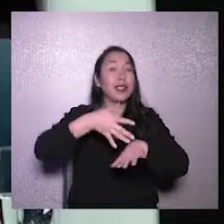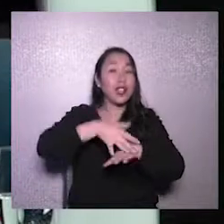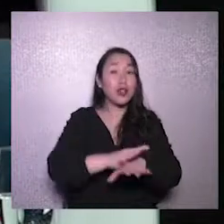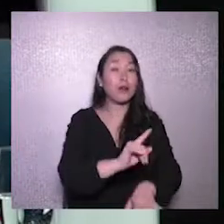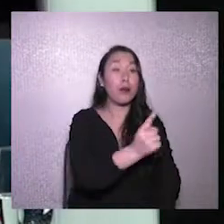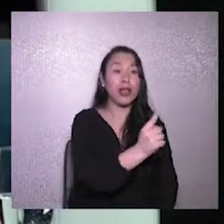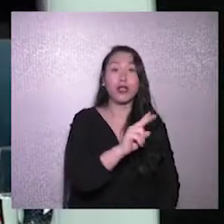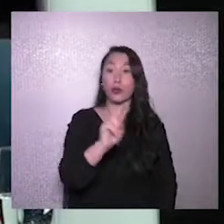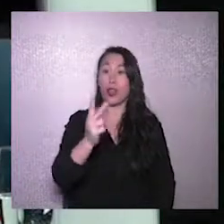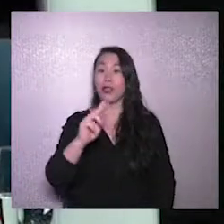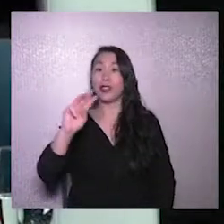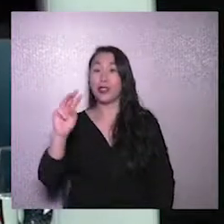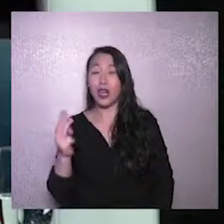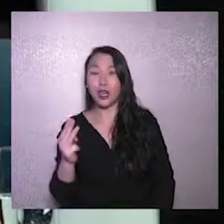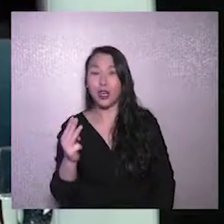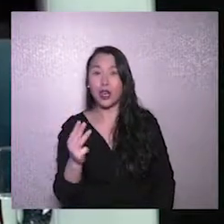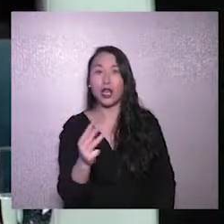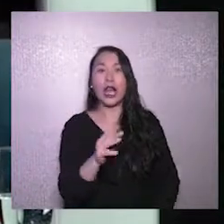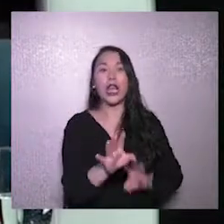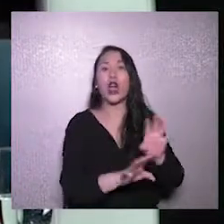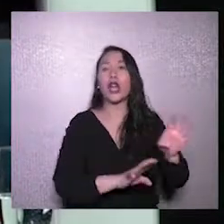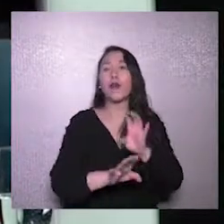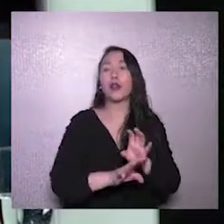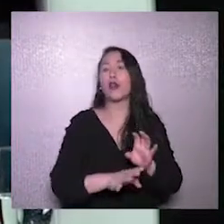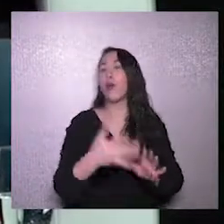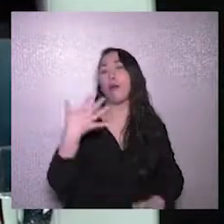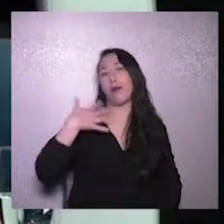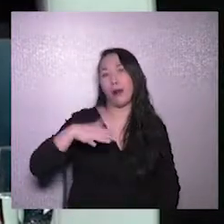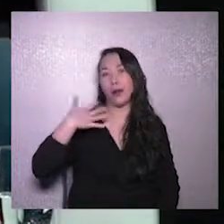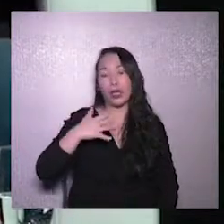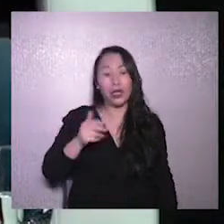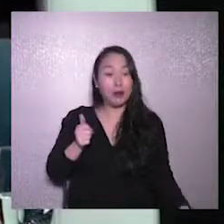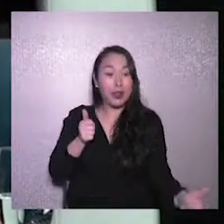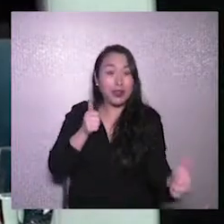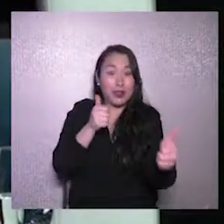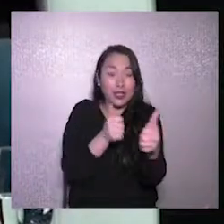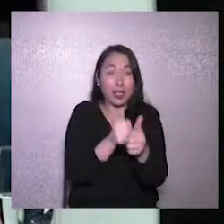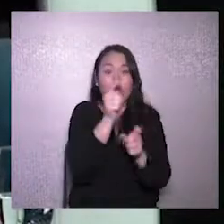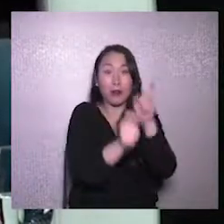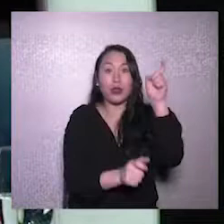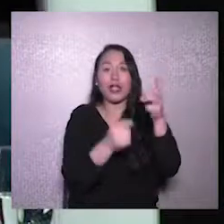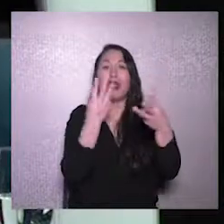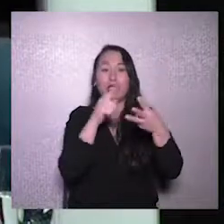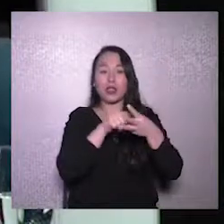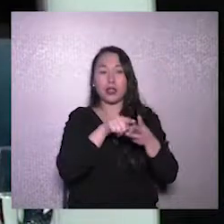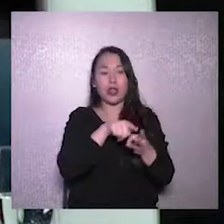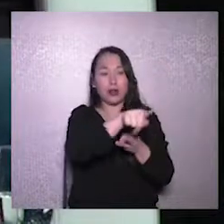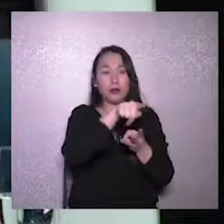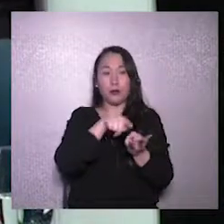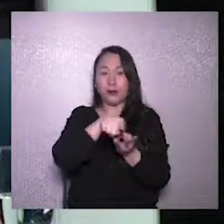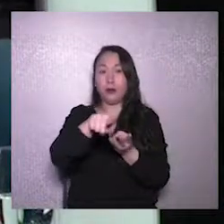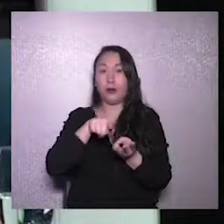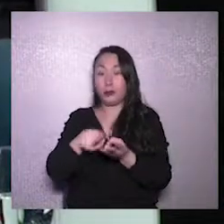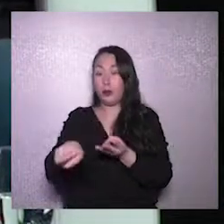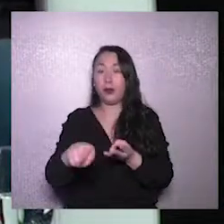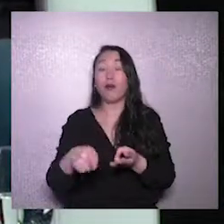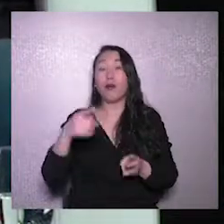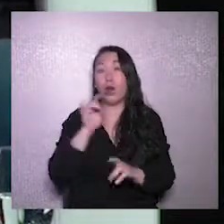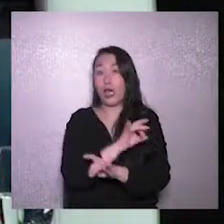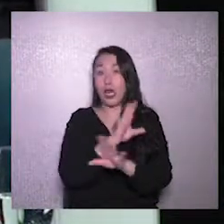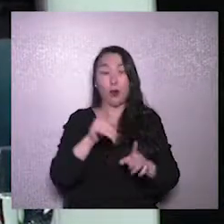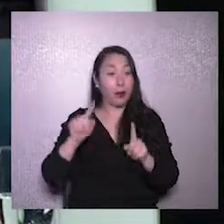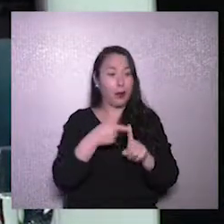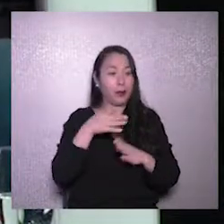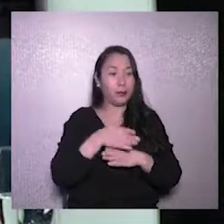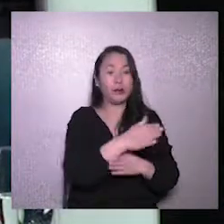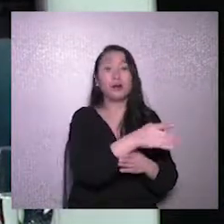secundaria y terciaria, los elementos prioritarios para acercar a la gente, tiene 3 ejes muy claros. La primera,